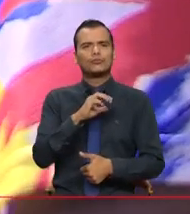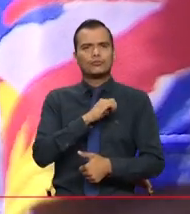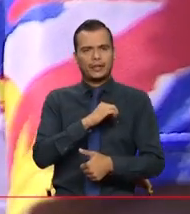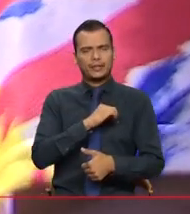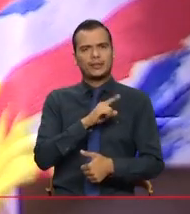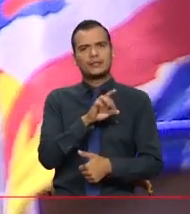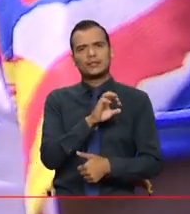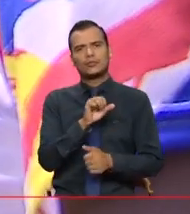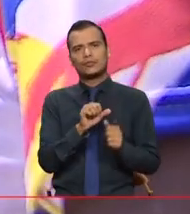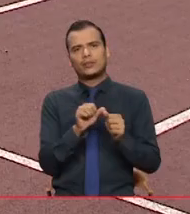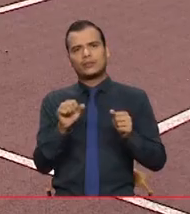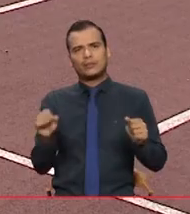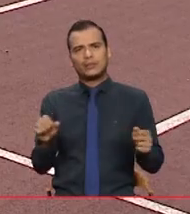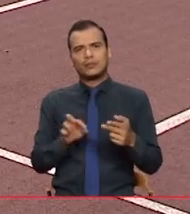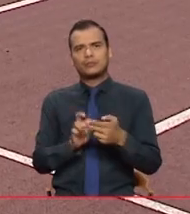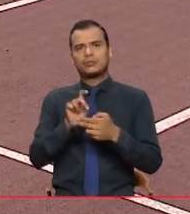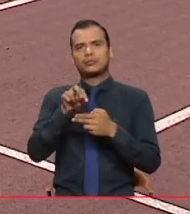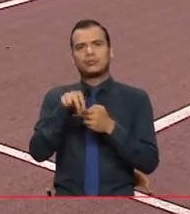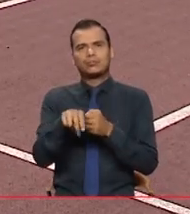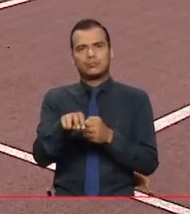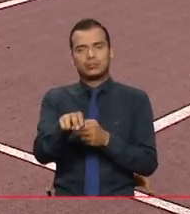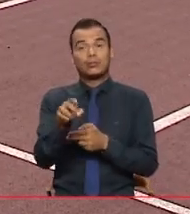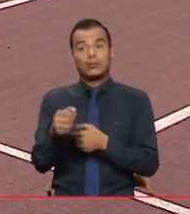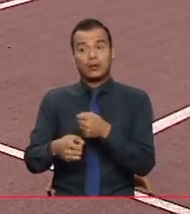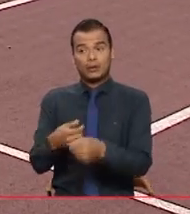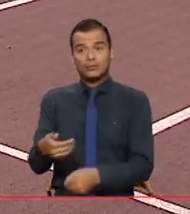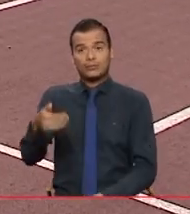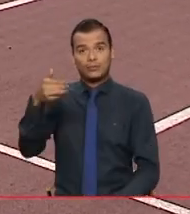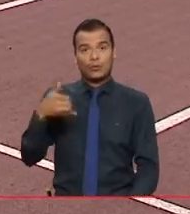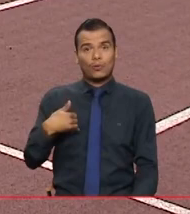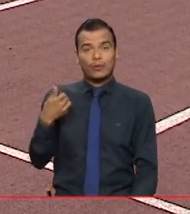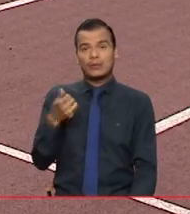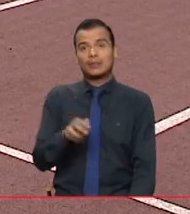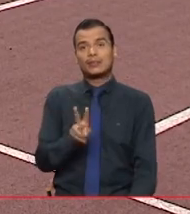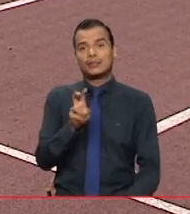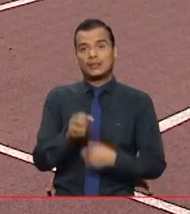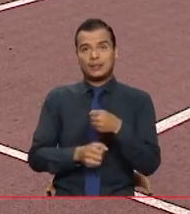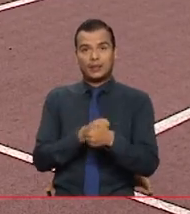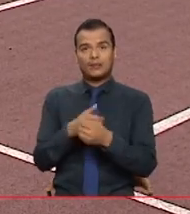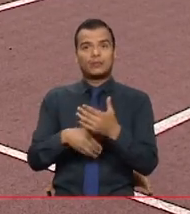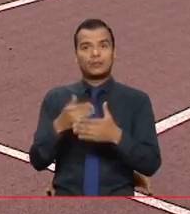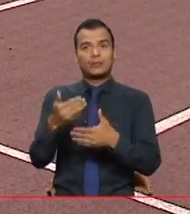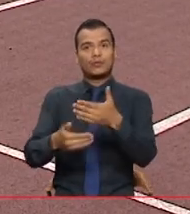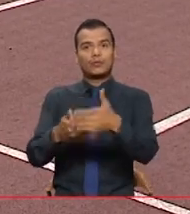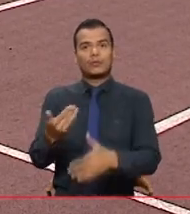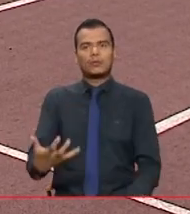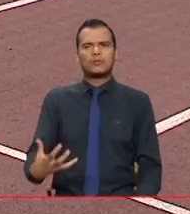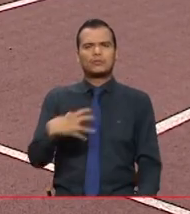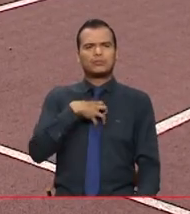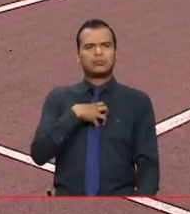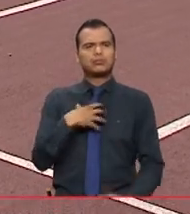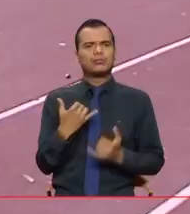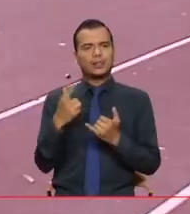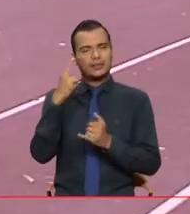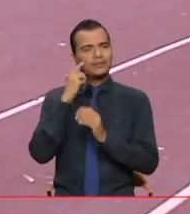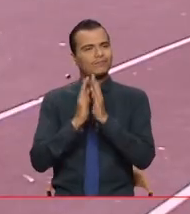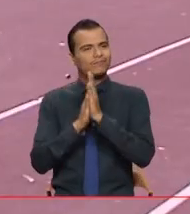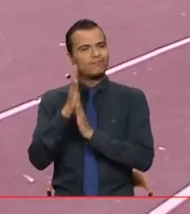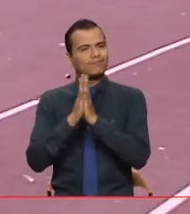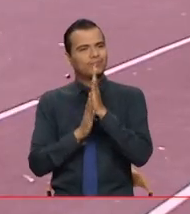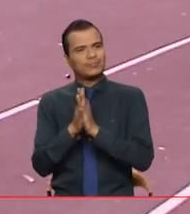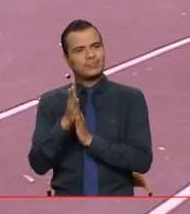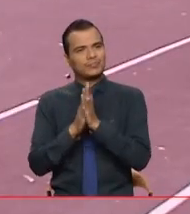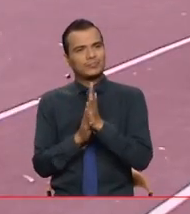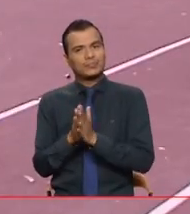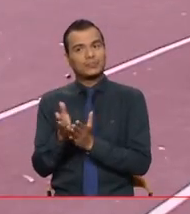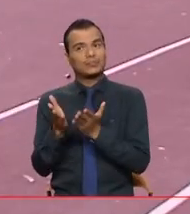con tan solo 17 años, empezando a cosechar éxitos. Las expectativas las tiene que Jerónimo, él